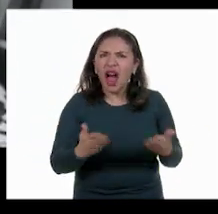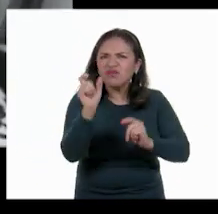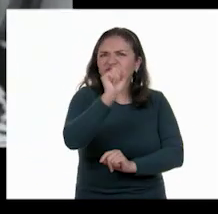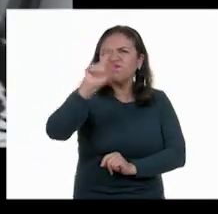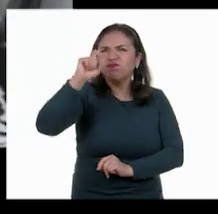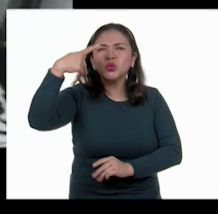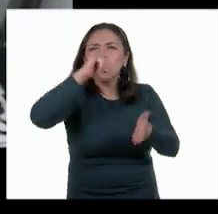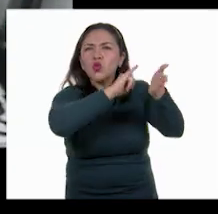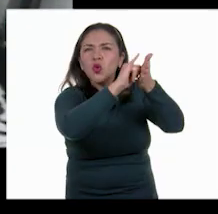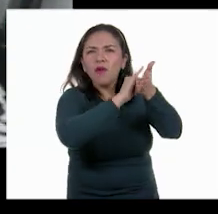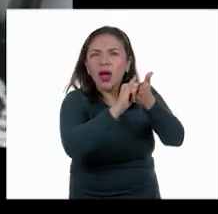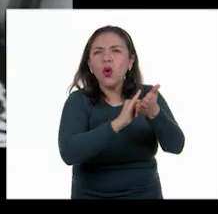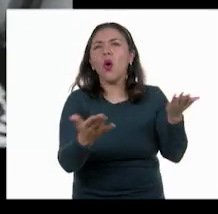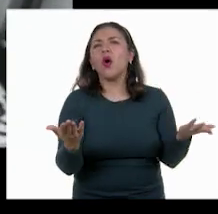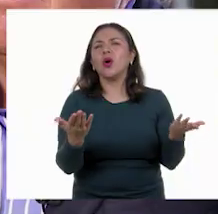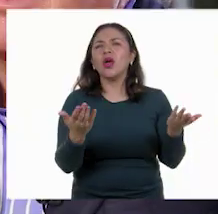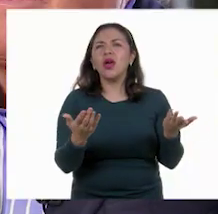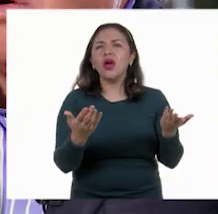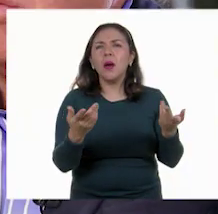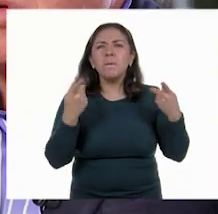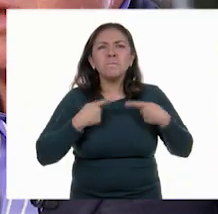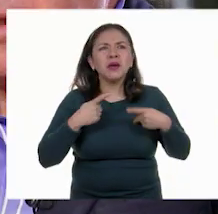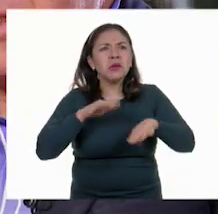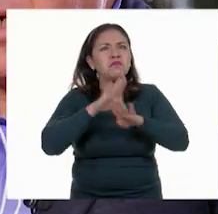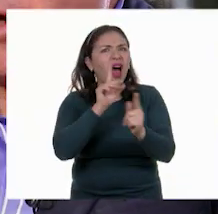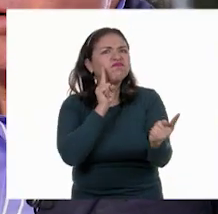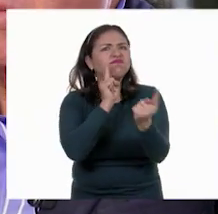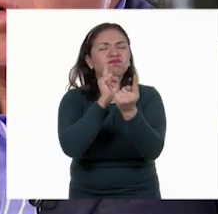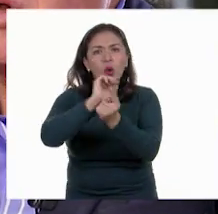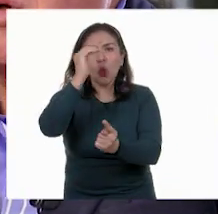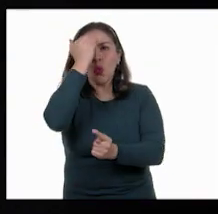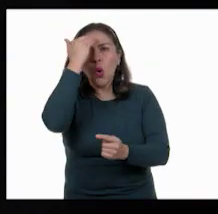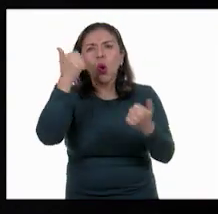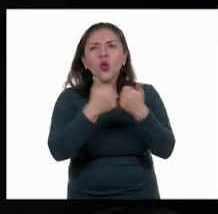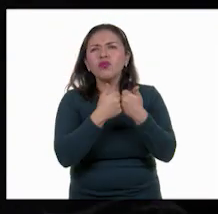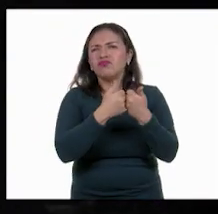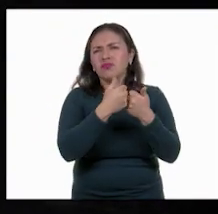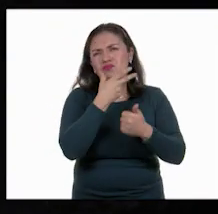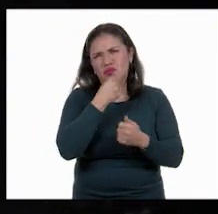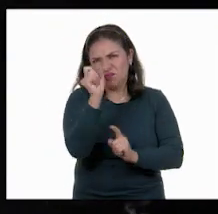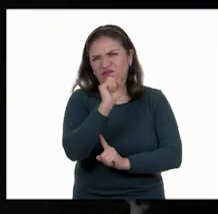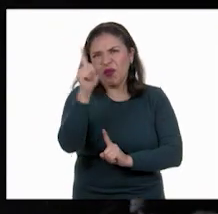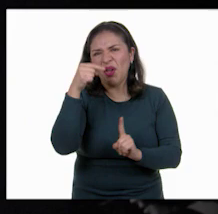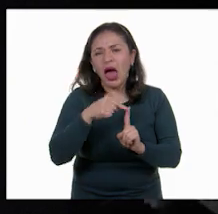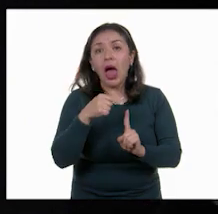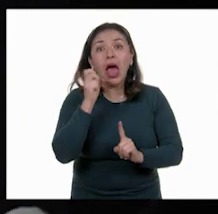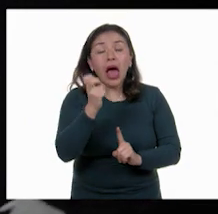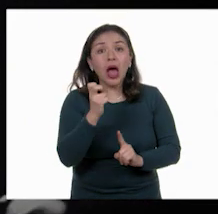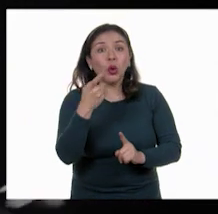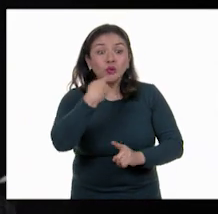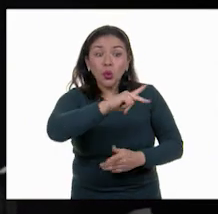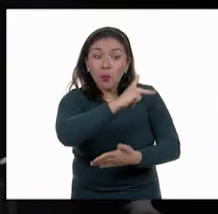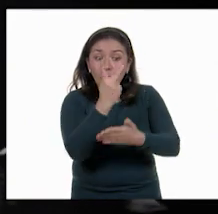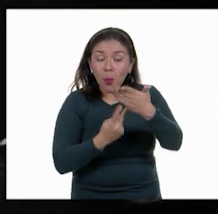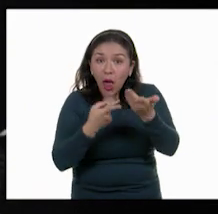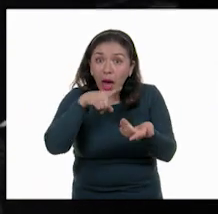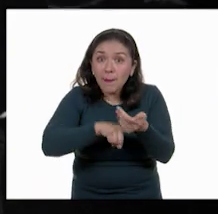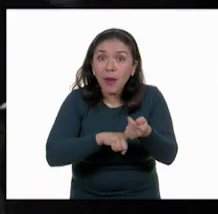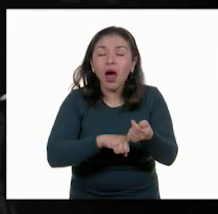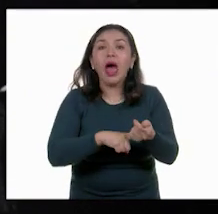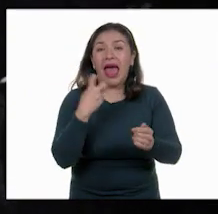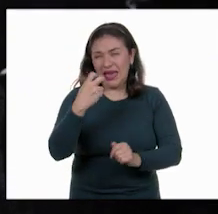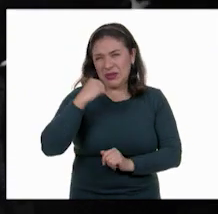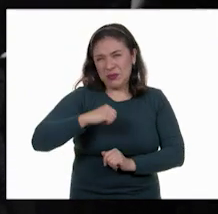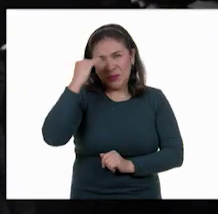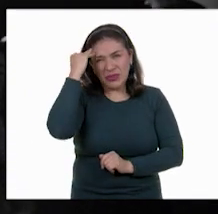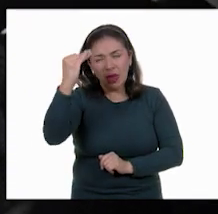York o al Moiseyev. Trabajó muy de cerca con el Moiseyev. Entonces tenía un panorama que en